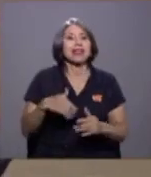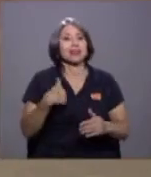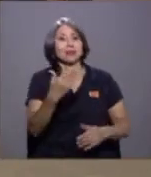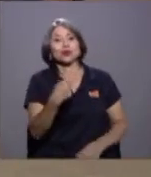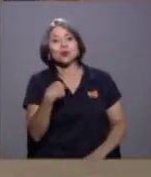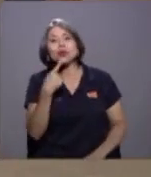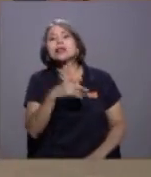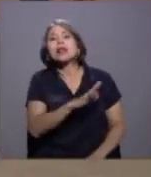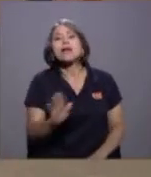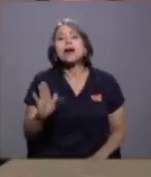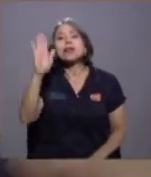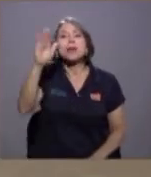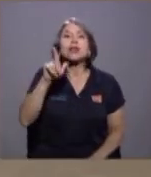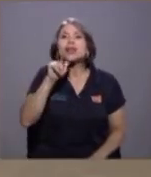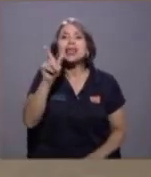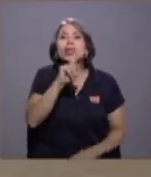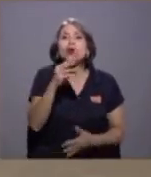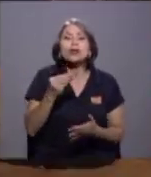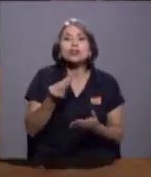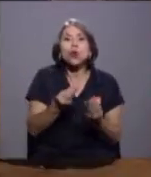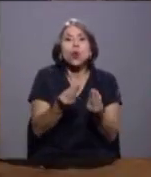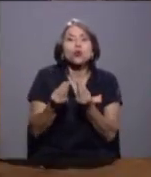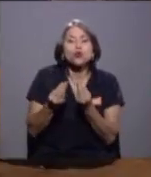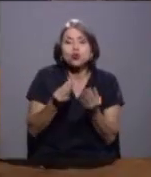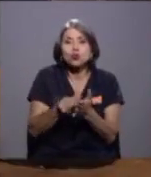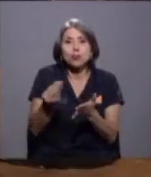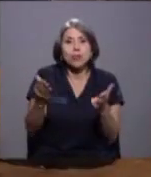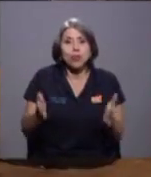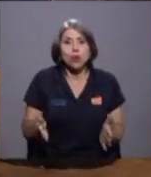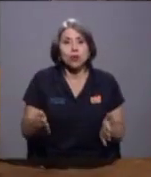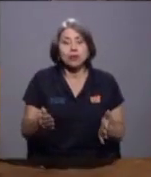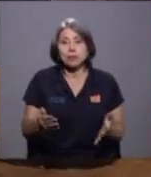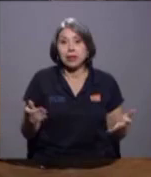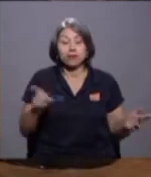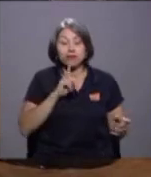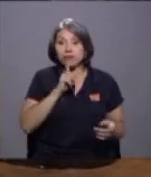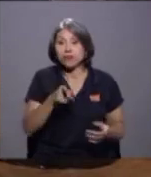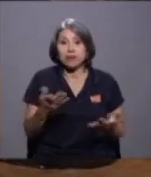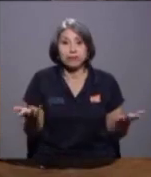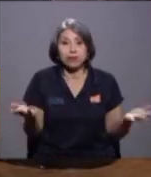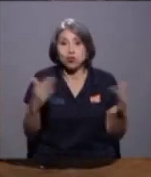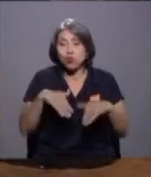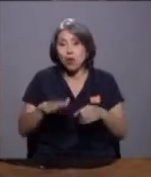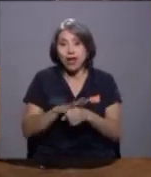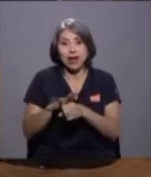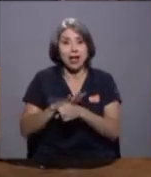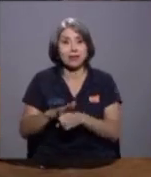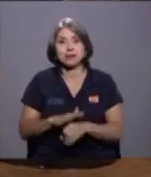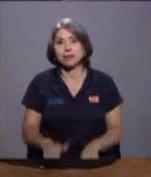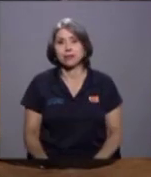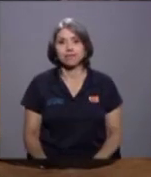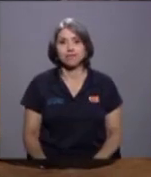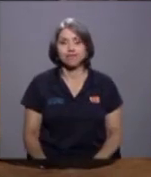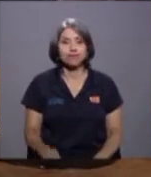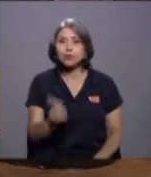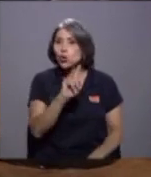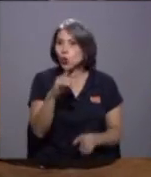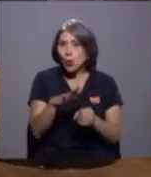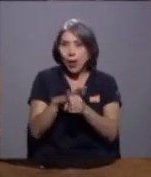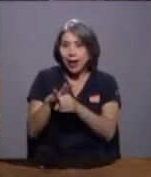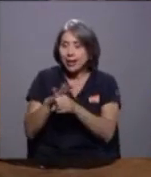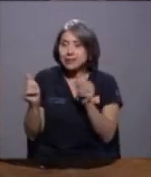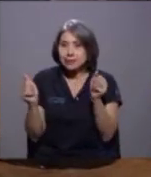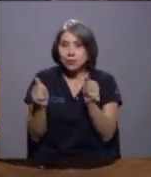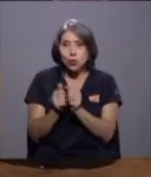Bueno, no alcanza. No alcanza. Con el esquema productivo, a